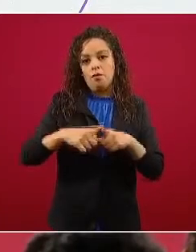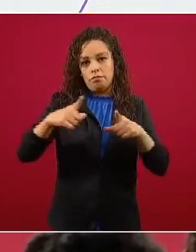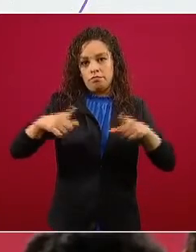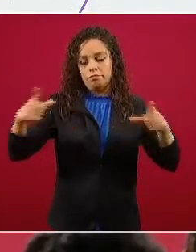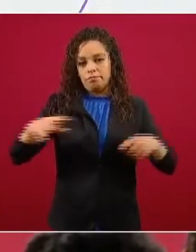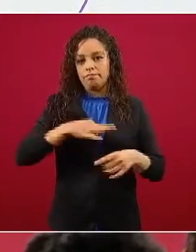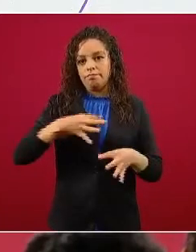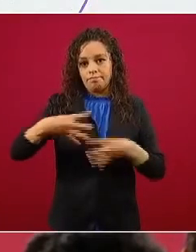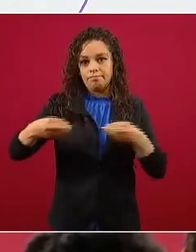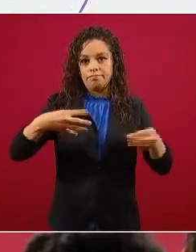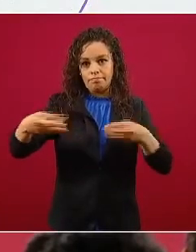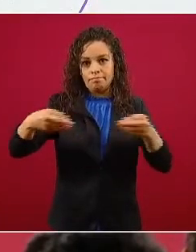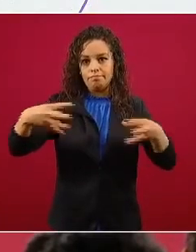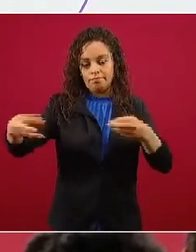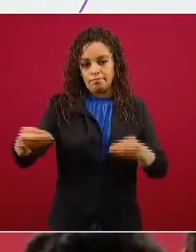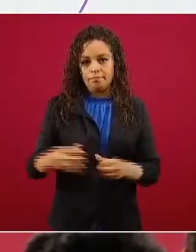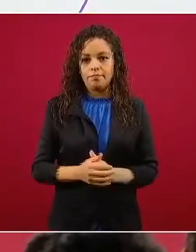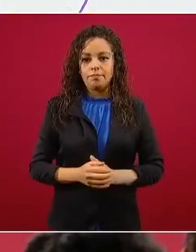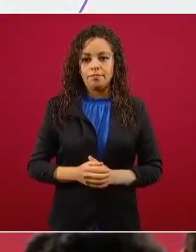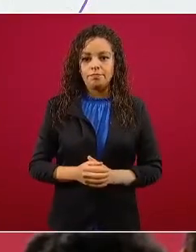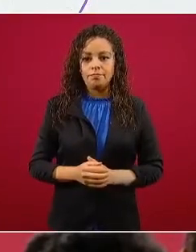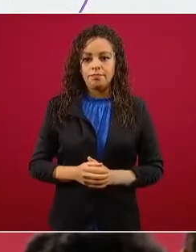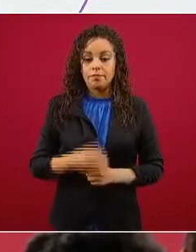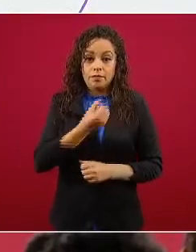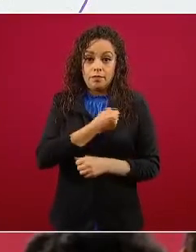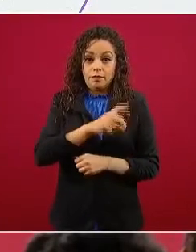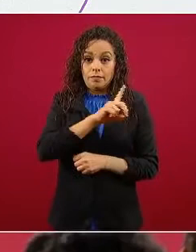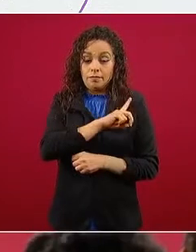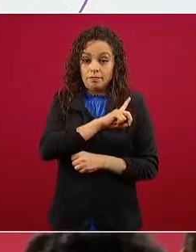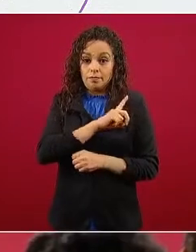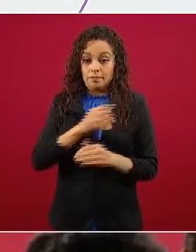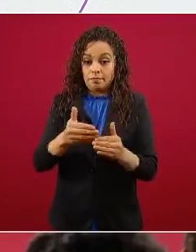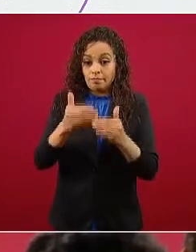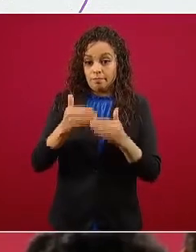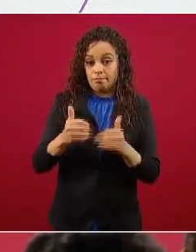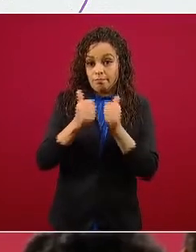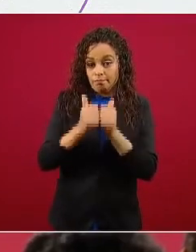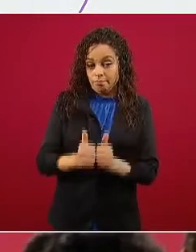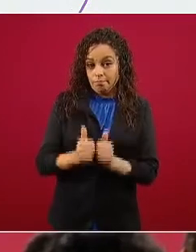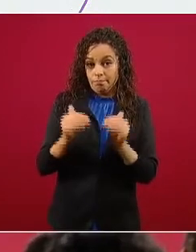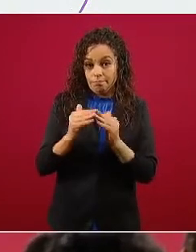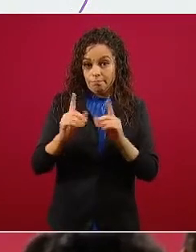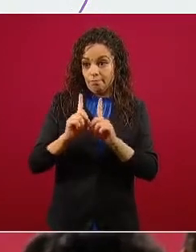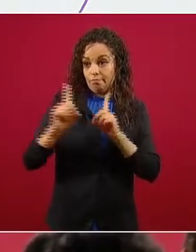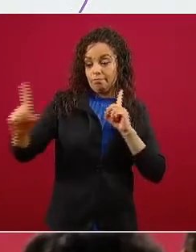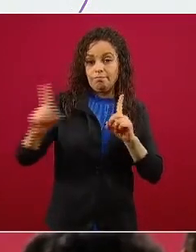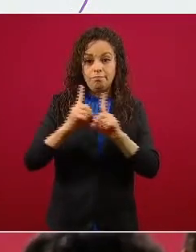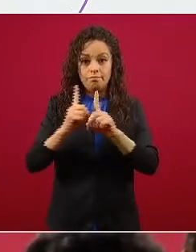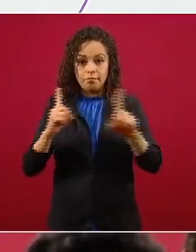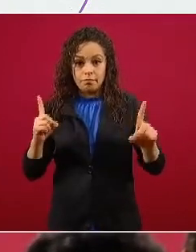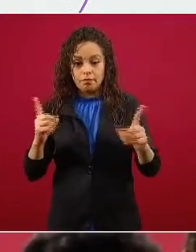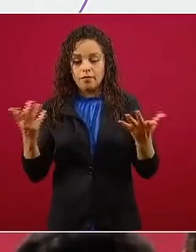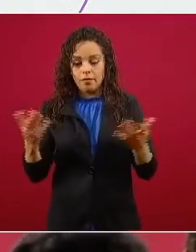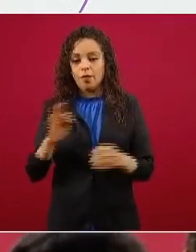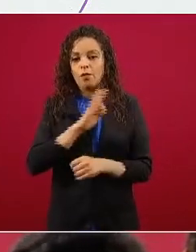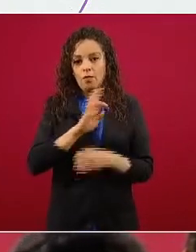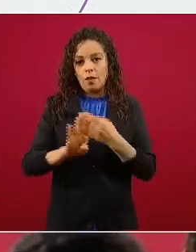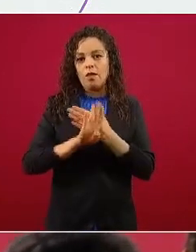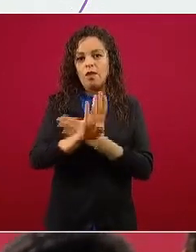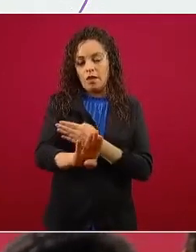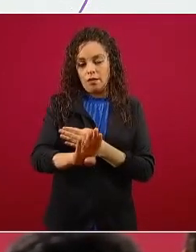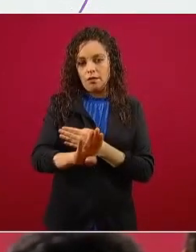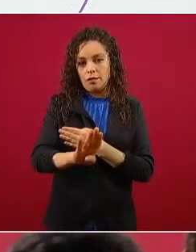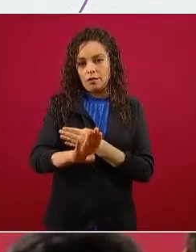sana distancia, la Jornada Nacional de Sana Distancia, se han mantenido con muy baja transmisión. Y lo que va a implicar, como lo hemos dicho y